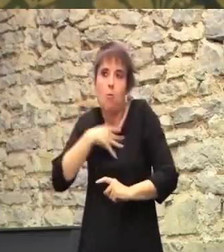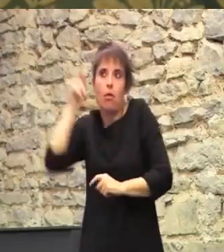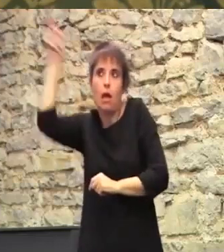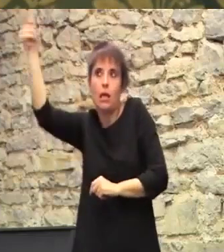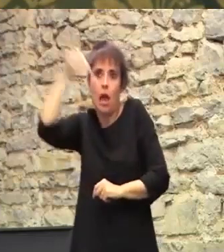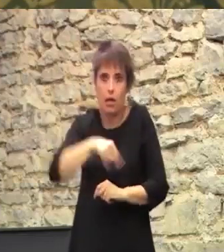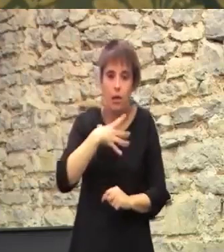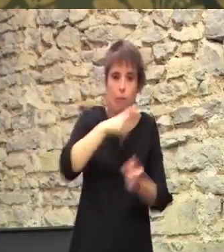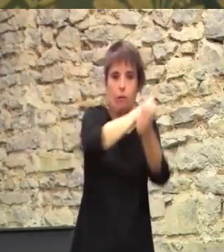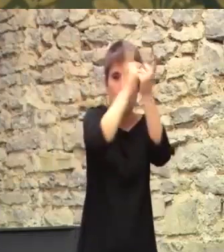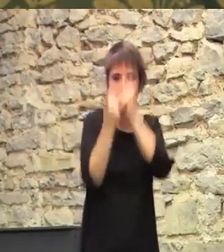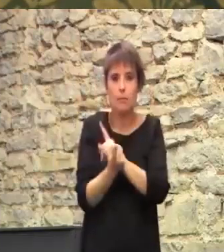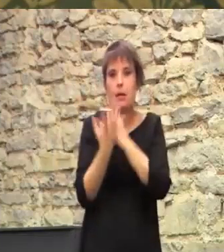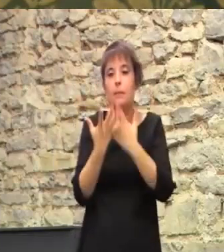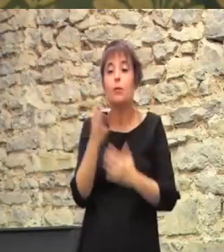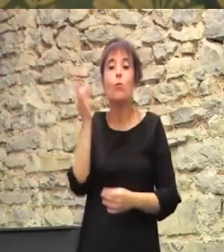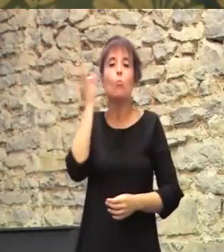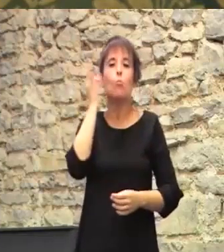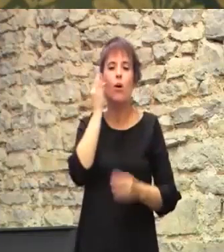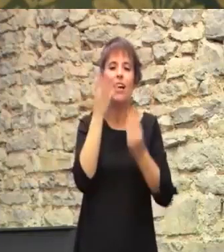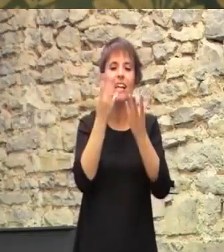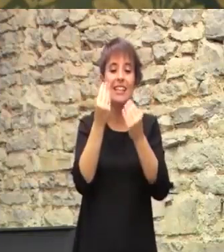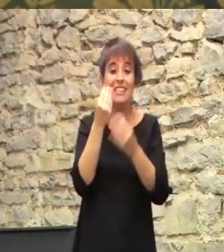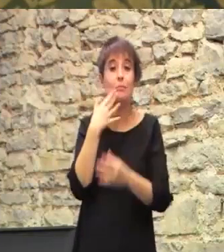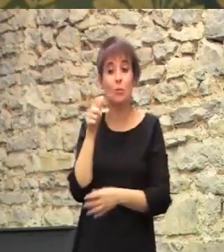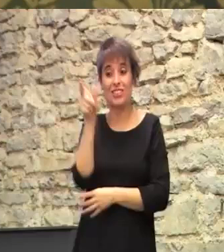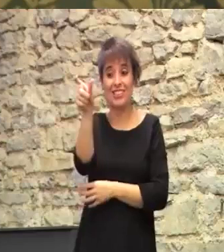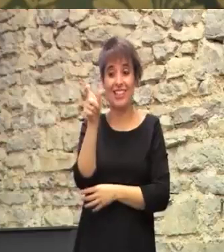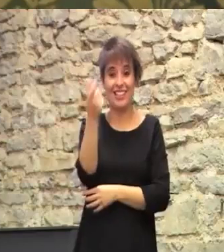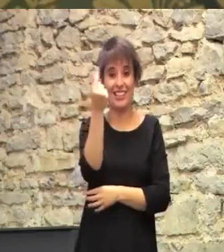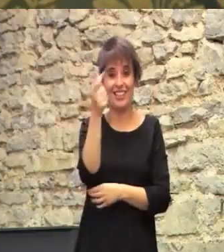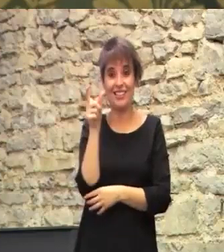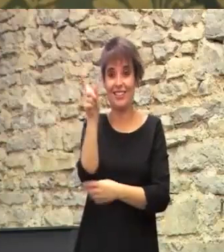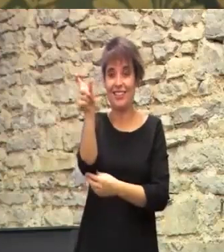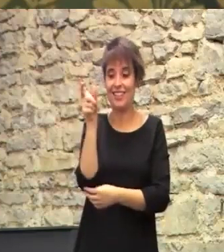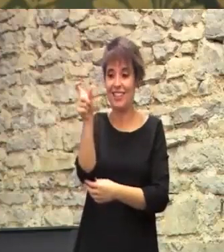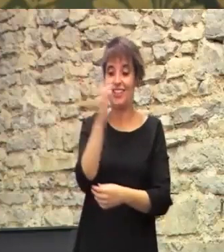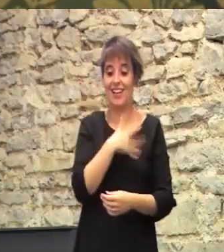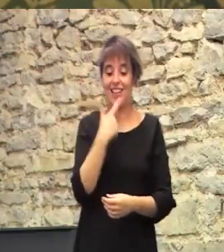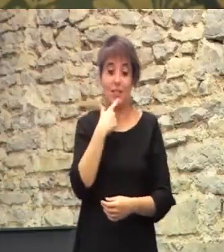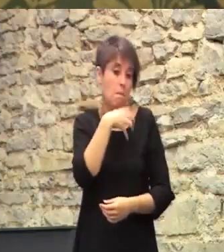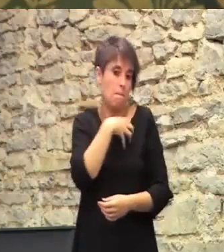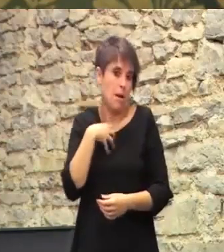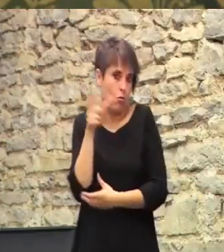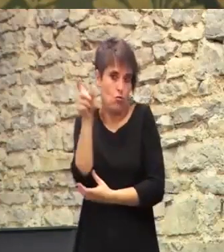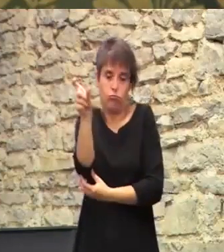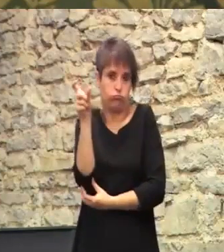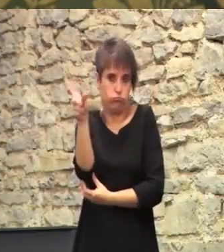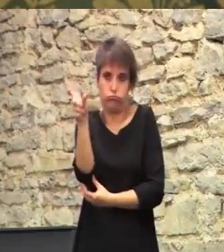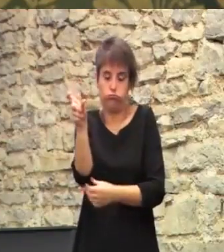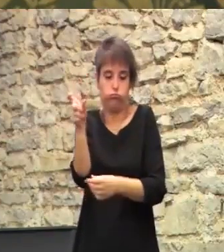acá muchas de las mujeres que tenían tarjetas de crédito es decir tarjetas de banco para